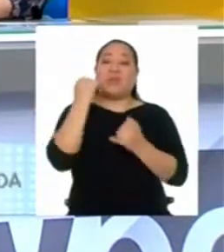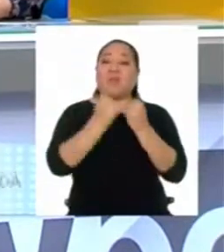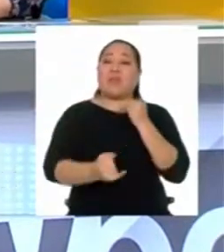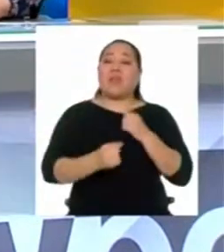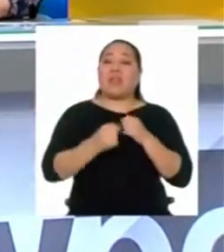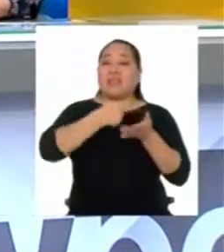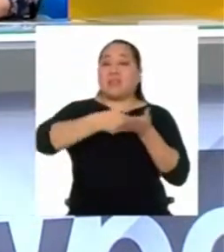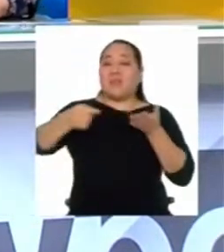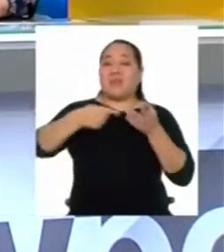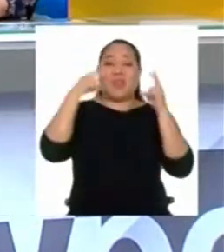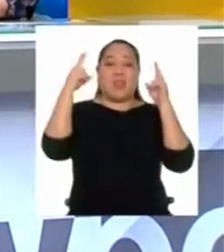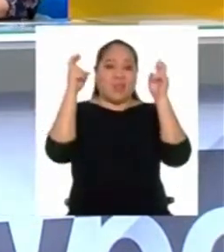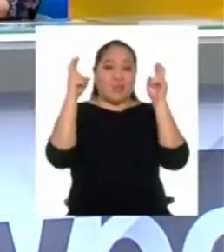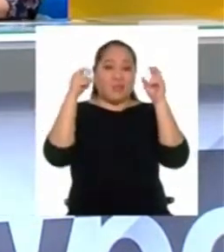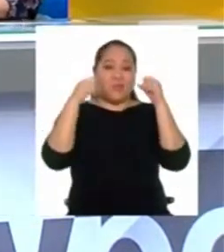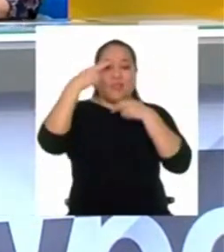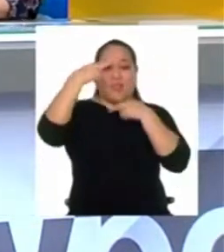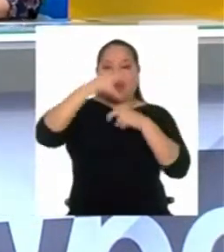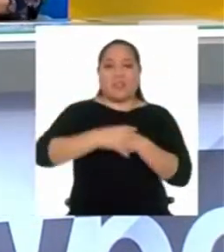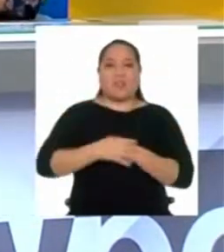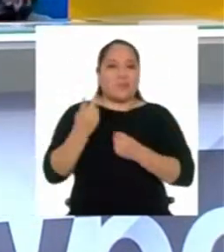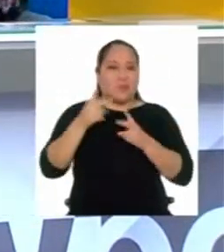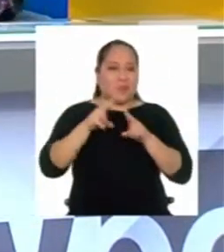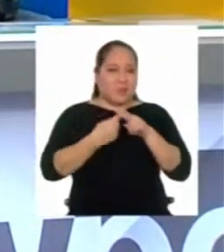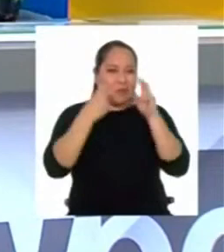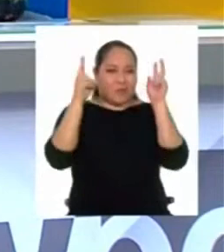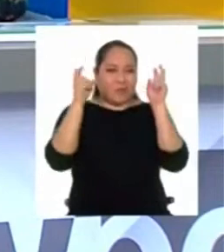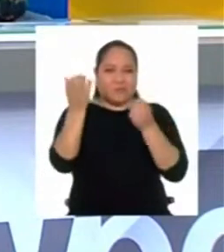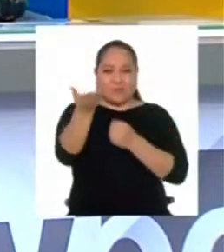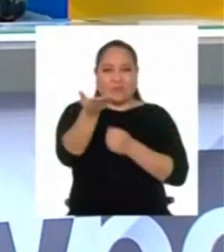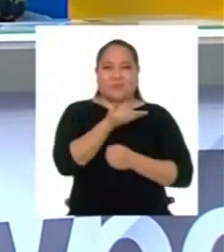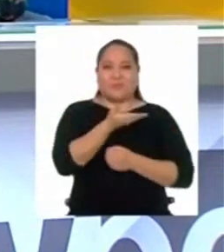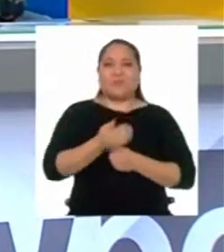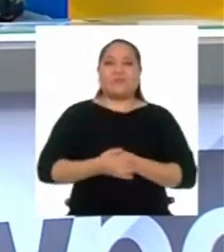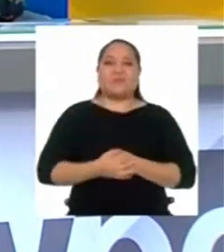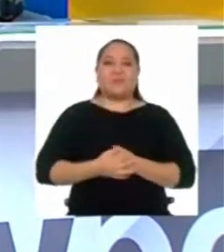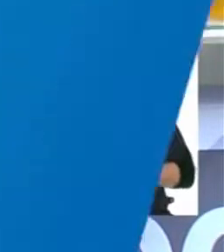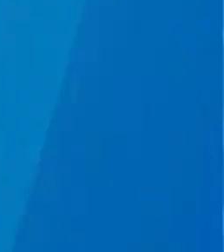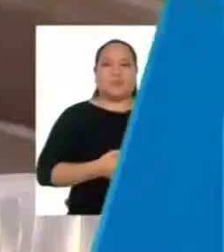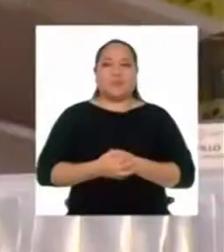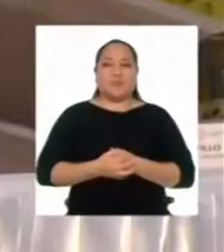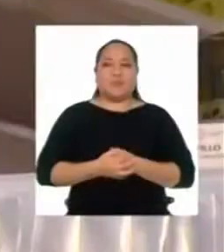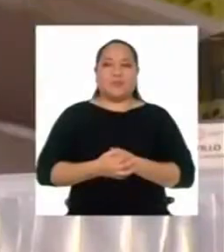les damos la bienvenida, Carla. Así es, empezamos rápidamente con los titulares. Acompañen.